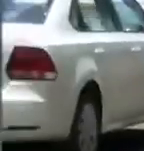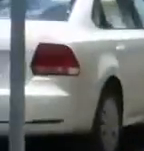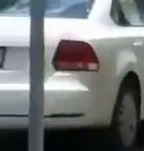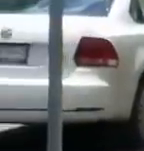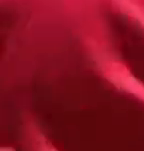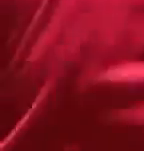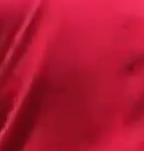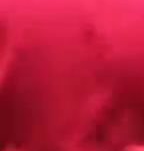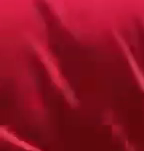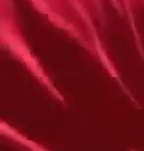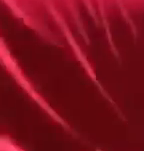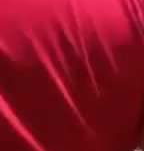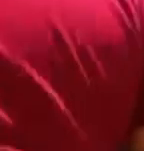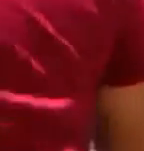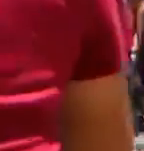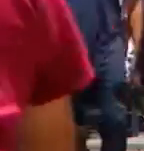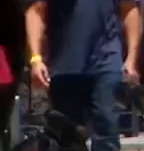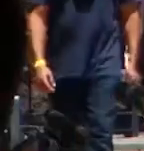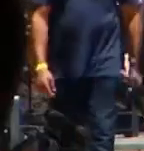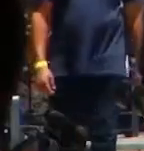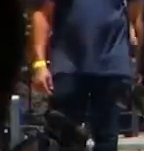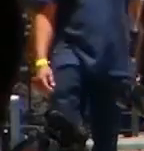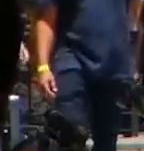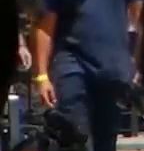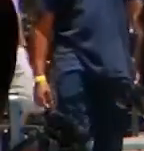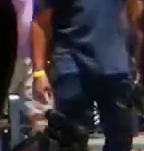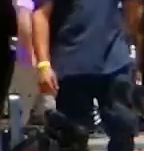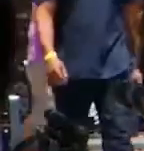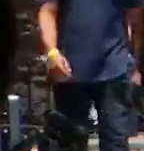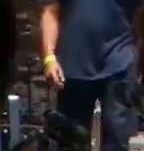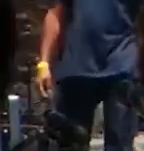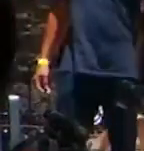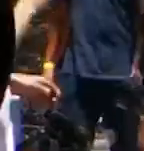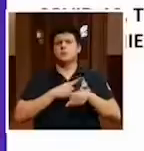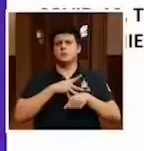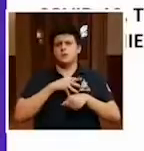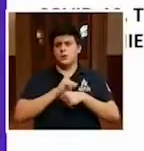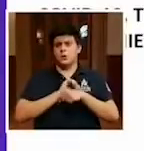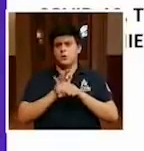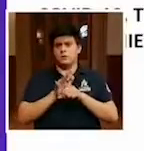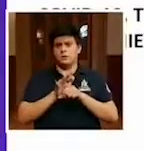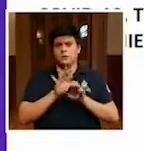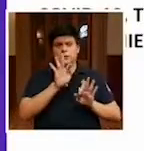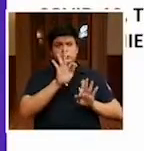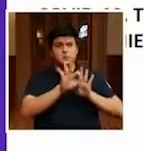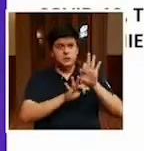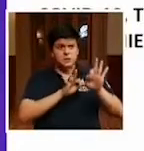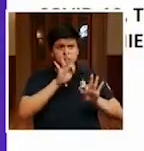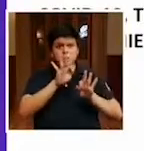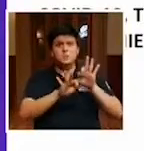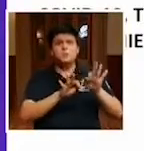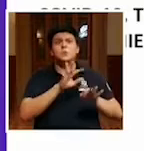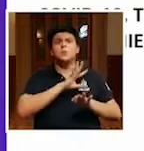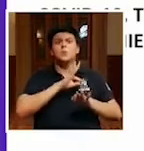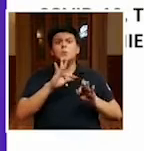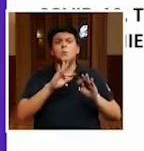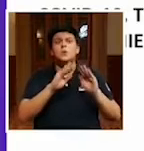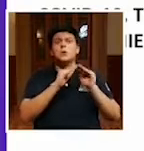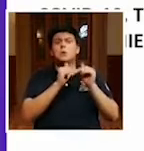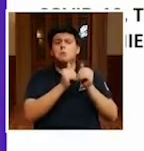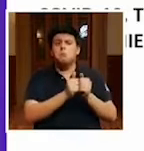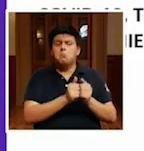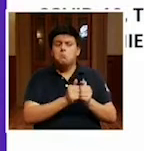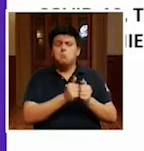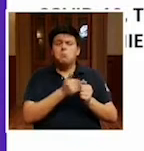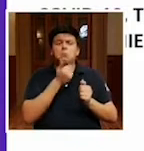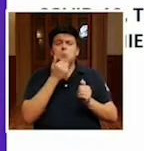hay 3.104 personas con el virus activo, de las cuales 89% llevan su tratamiento en casa y